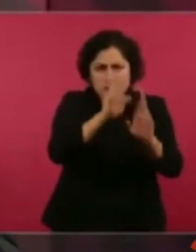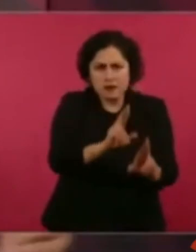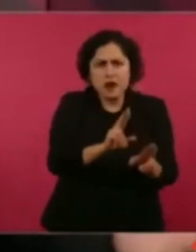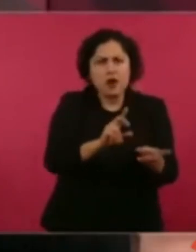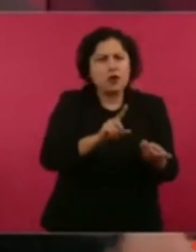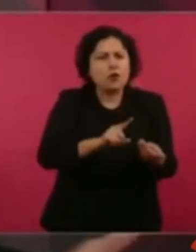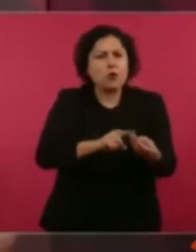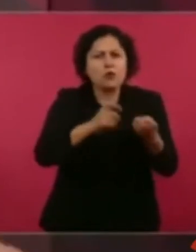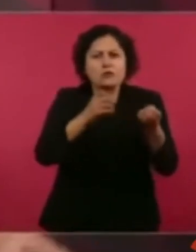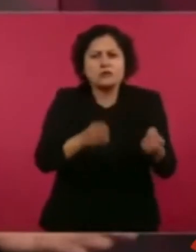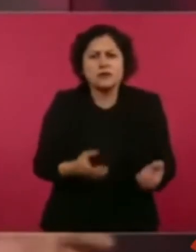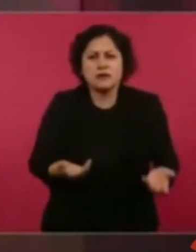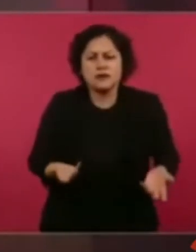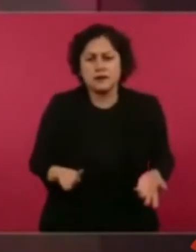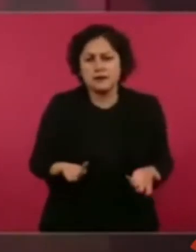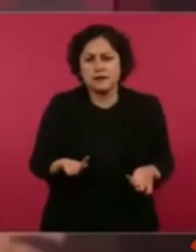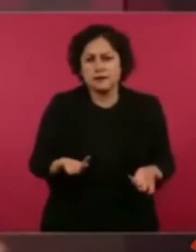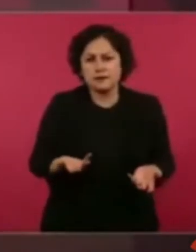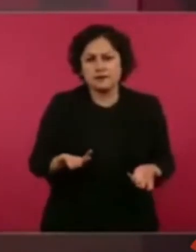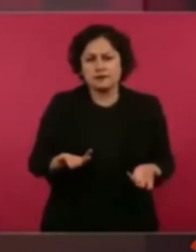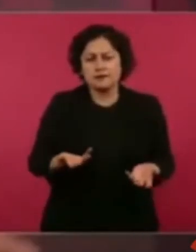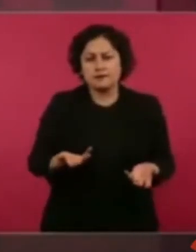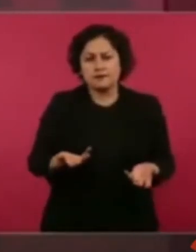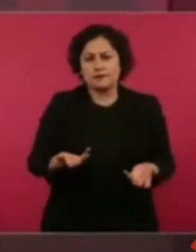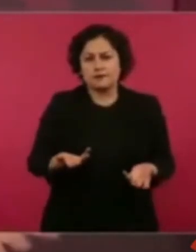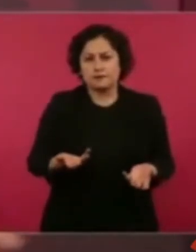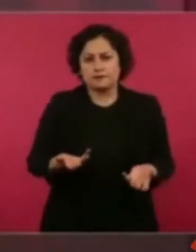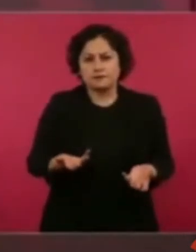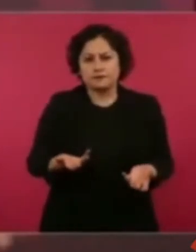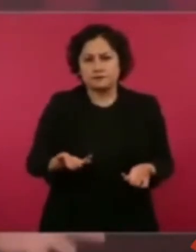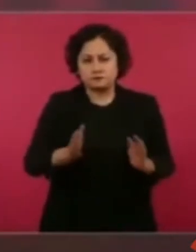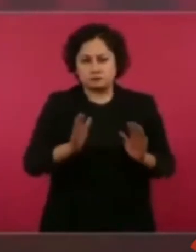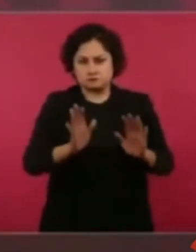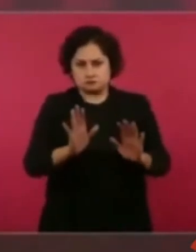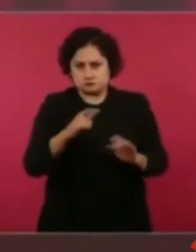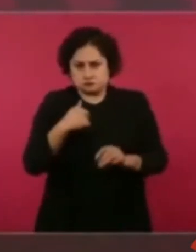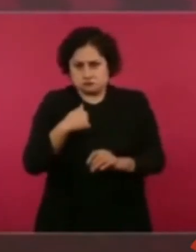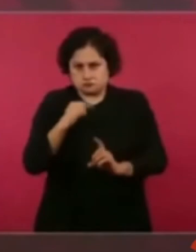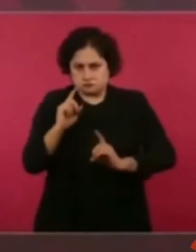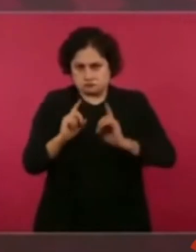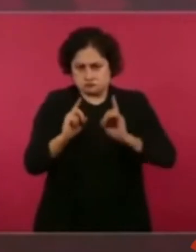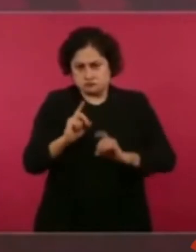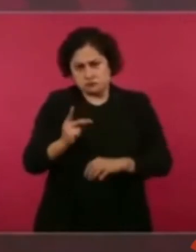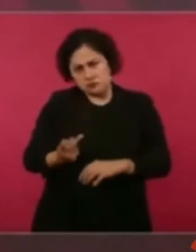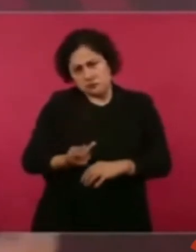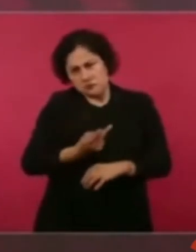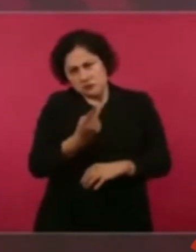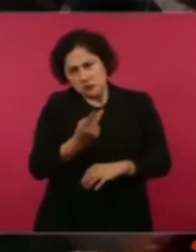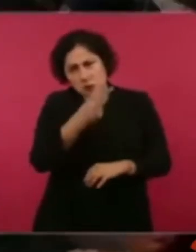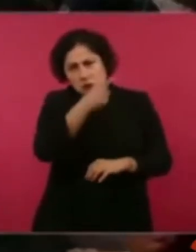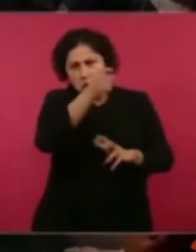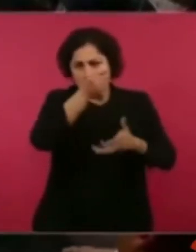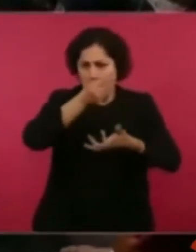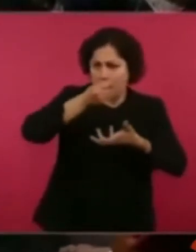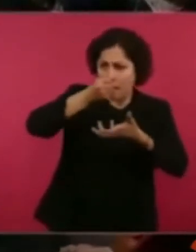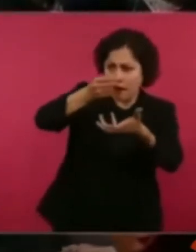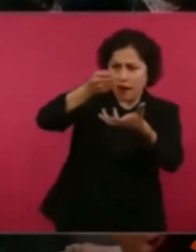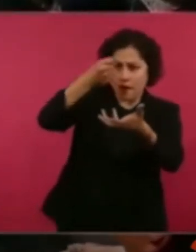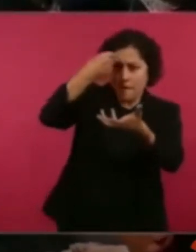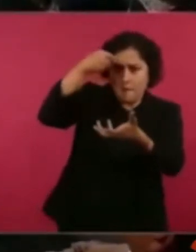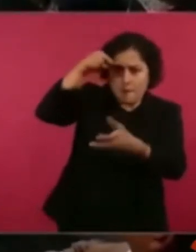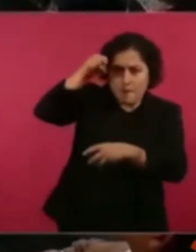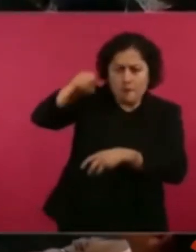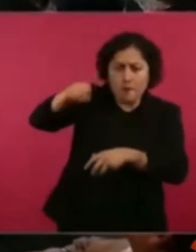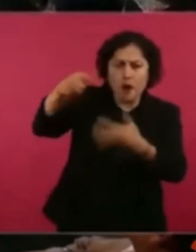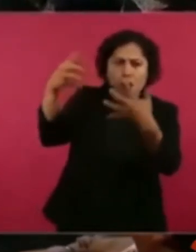¿Y cómo es que destinan tanto dinero a la guerra y no